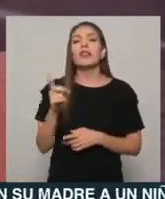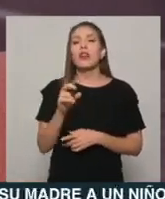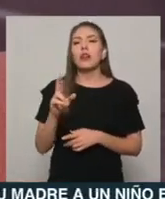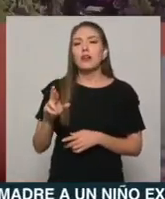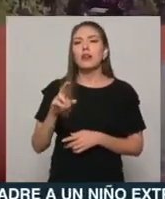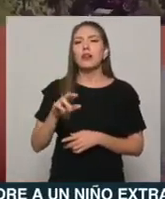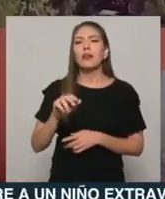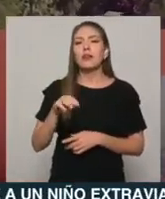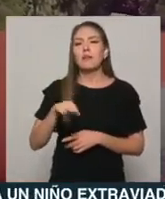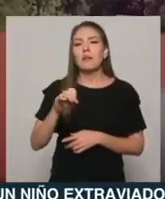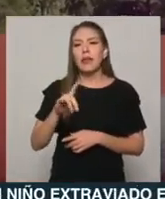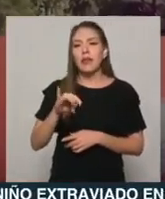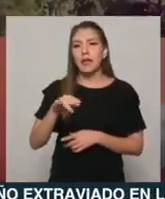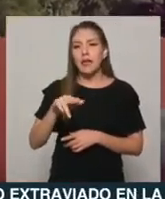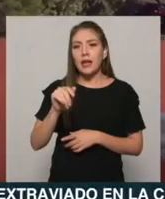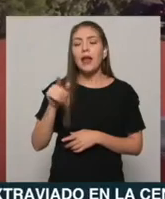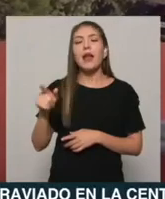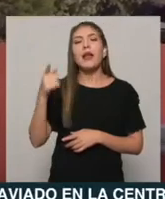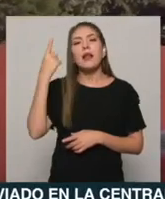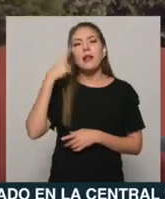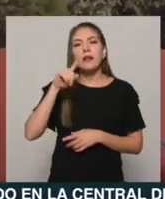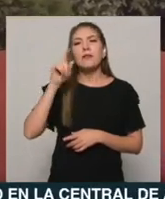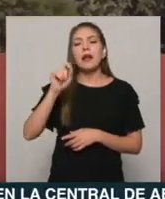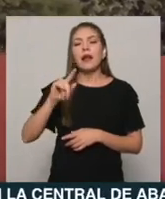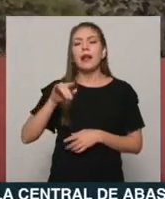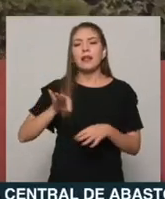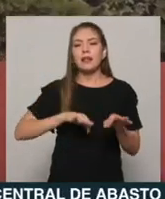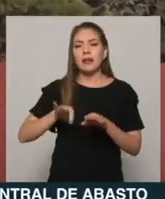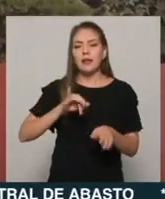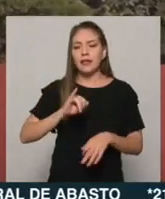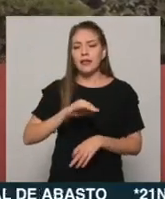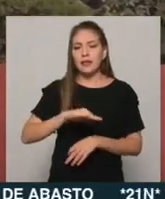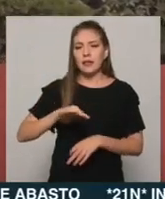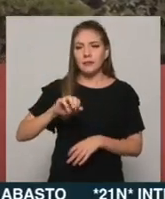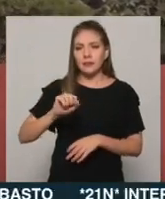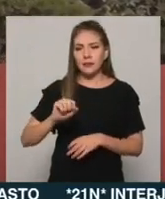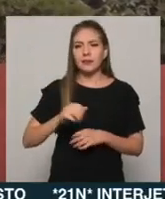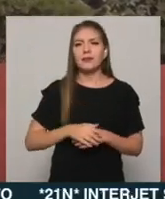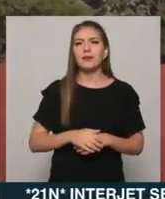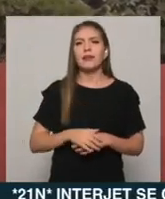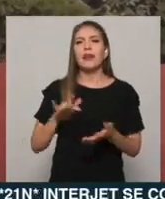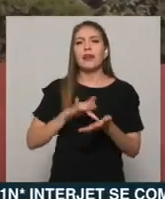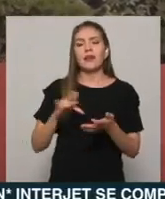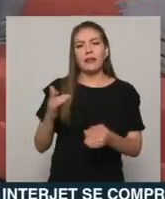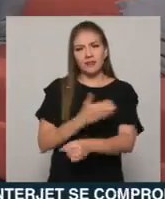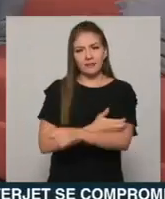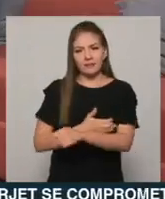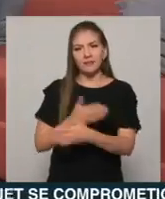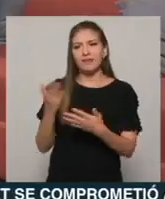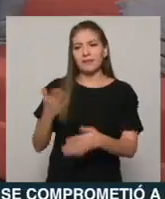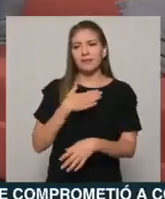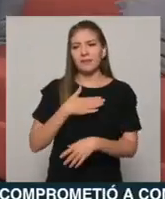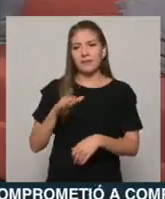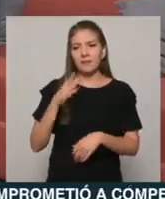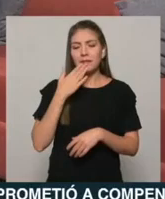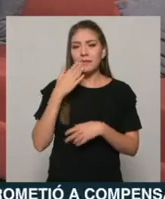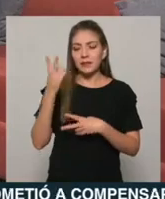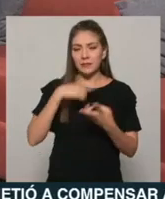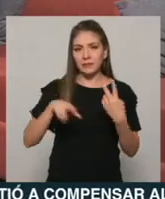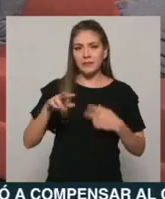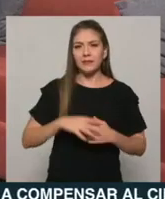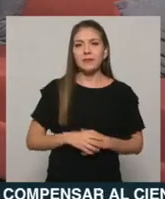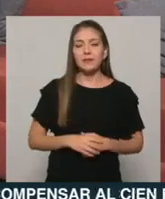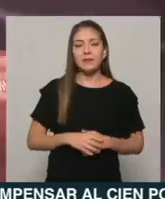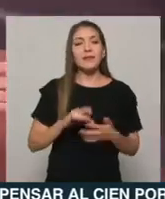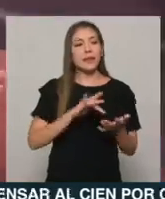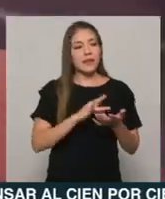División de Atención Prenatal y Planificación Familiar del IMSS. Doctor, muchísimas gracias por acompañarnos. Bienvenido. Gracias a ustedes por esta oportunidad.